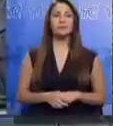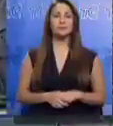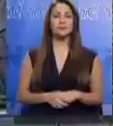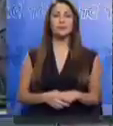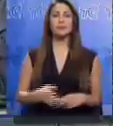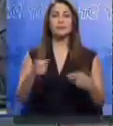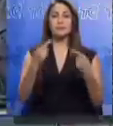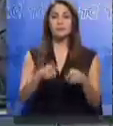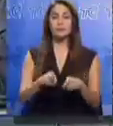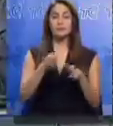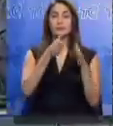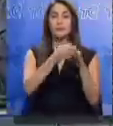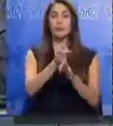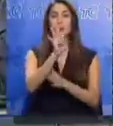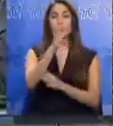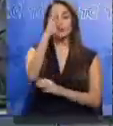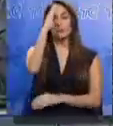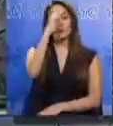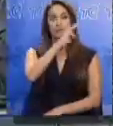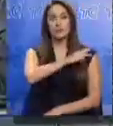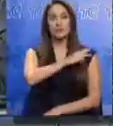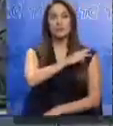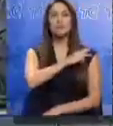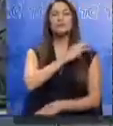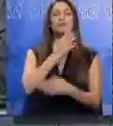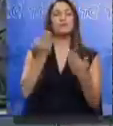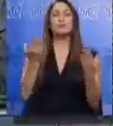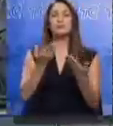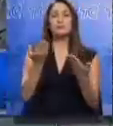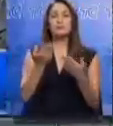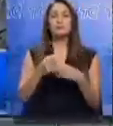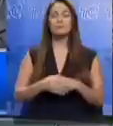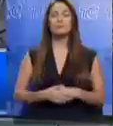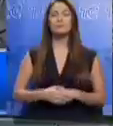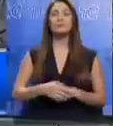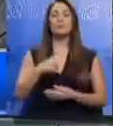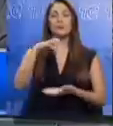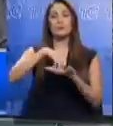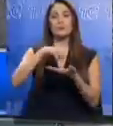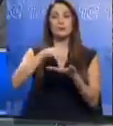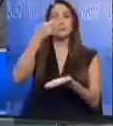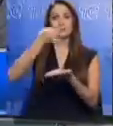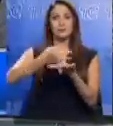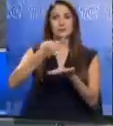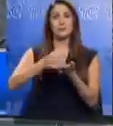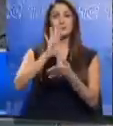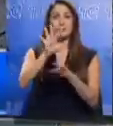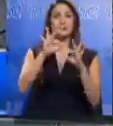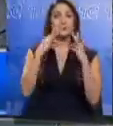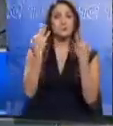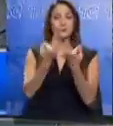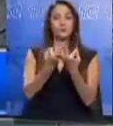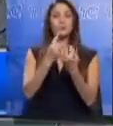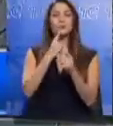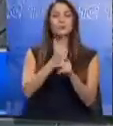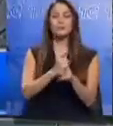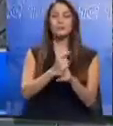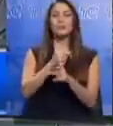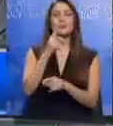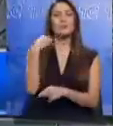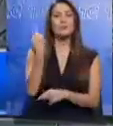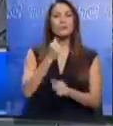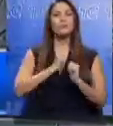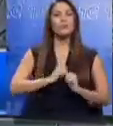Mientras tanto, los restos de 4 militares fallecidos están siendo velados en la provincia de Cotopaxi. A los familiares aún les cuesta creer lo